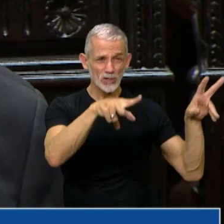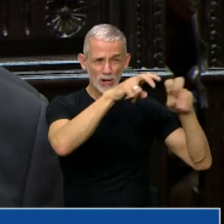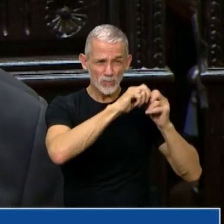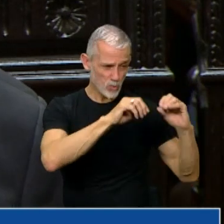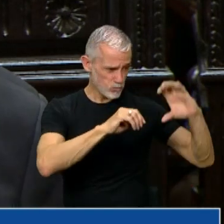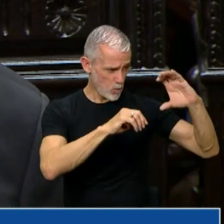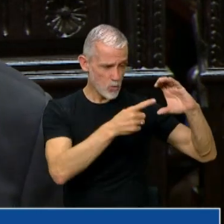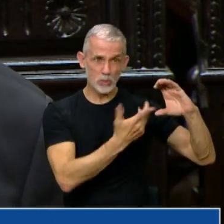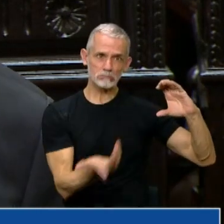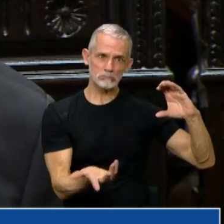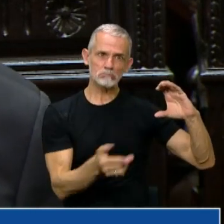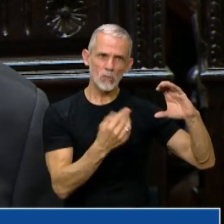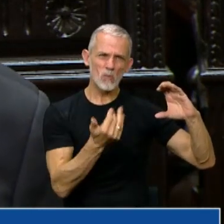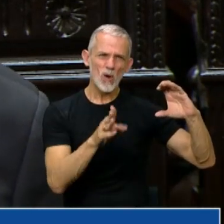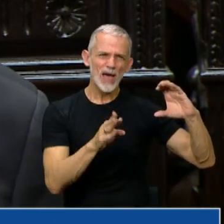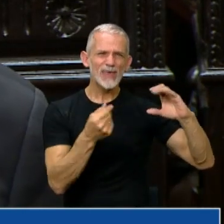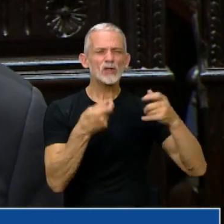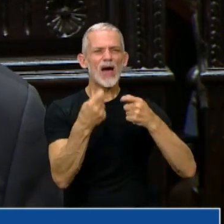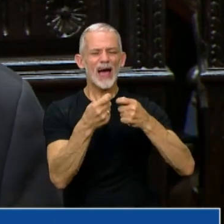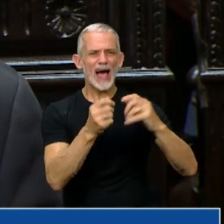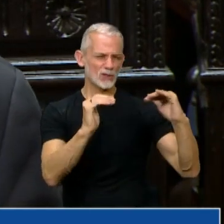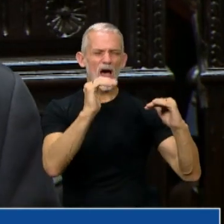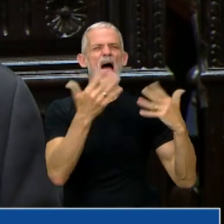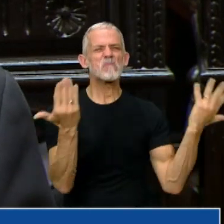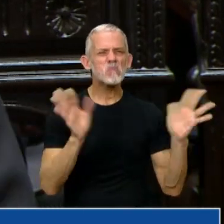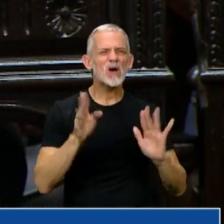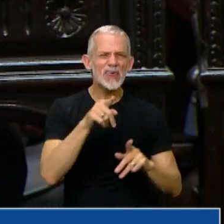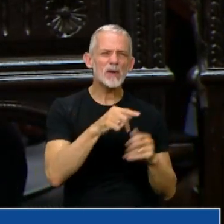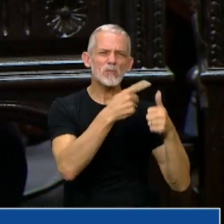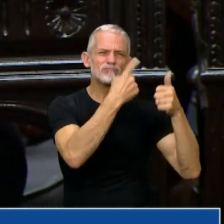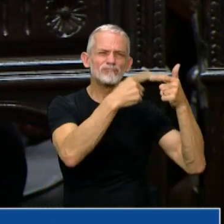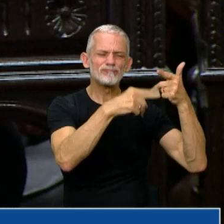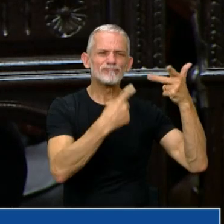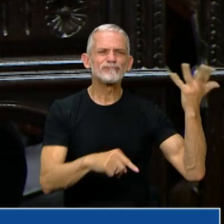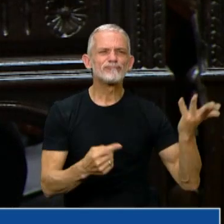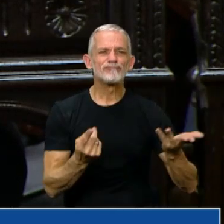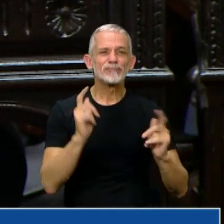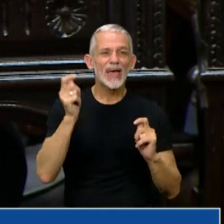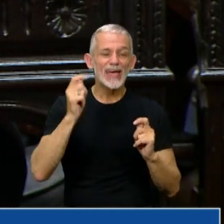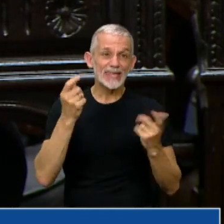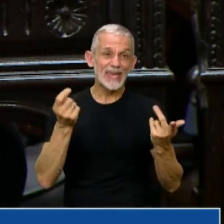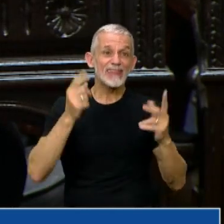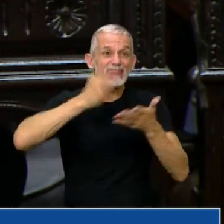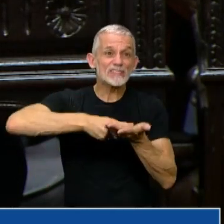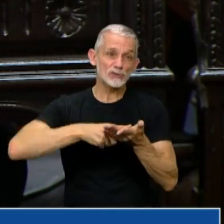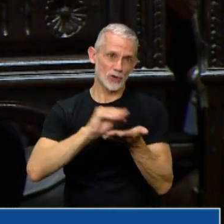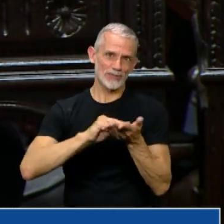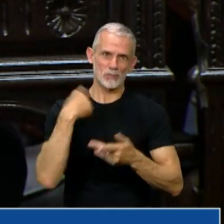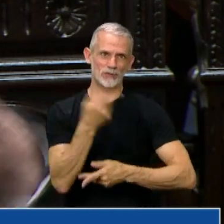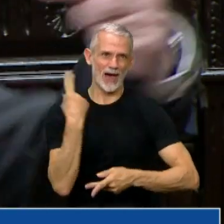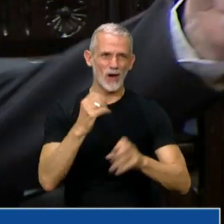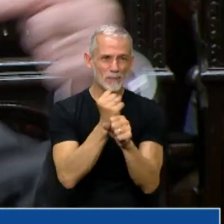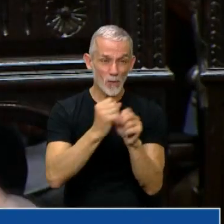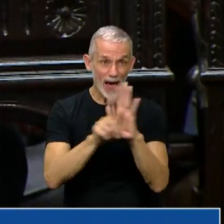4,72% del PBI. Hay muchas herramientas a la mano, todas ellas en manos de los legisladores y las